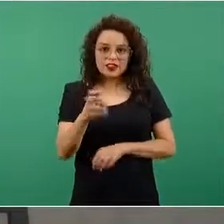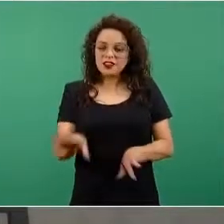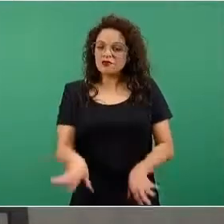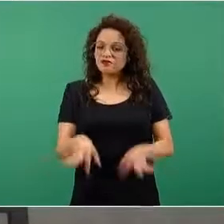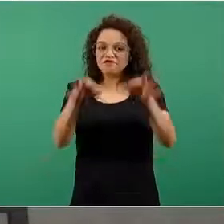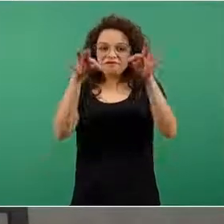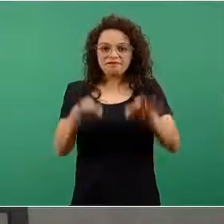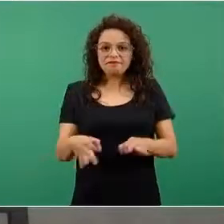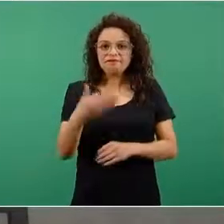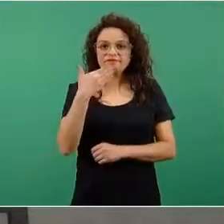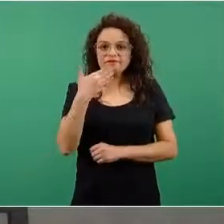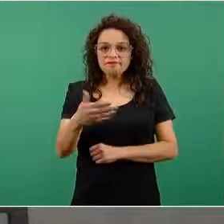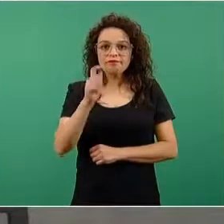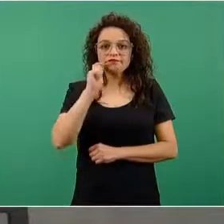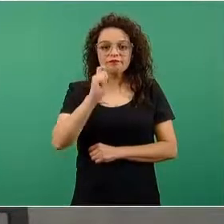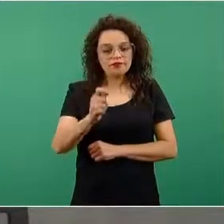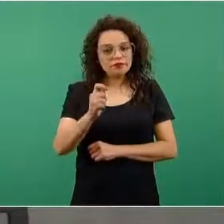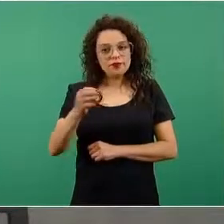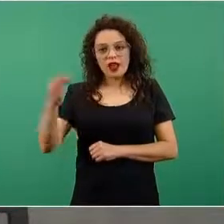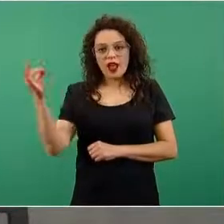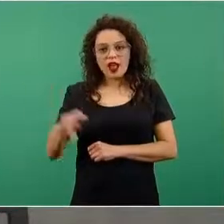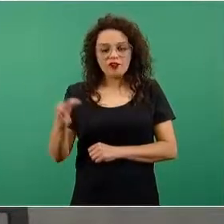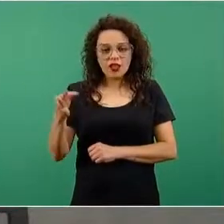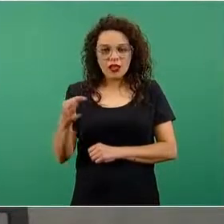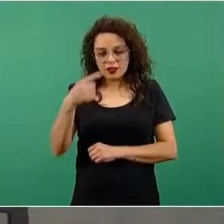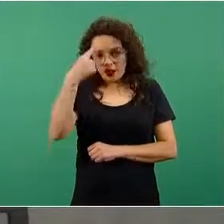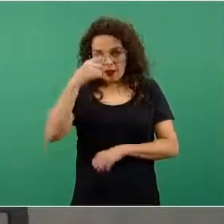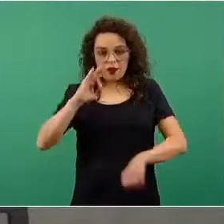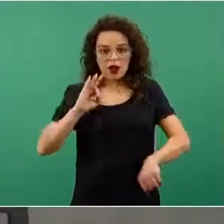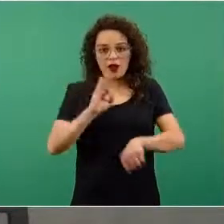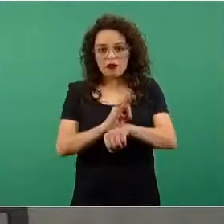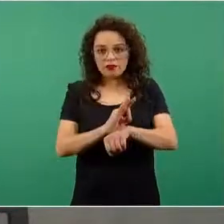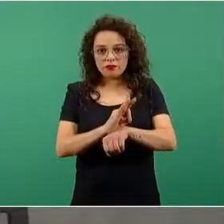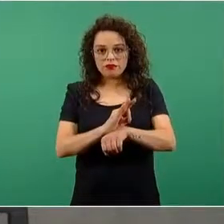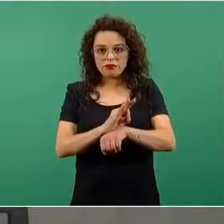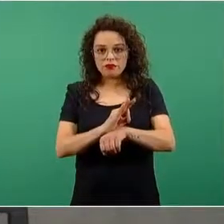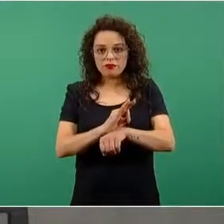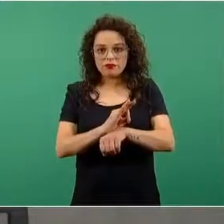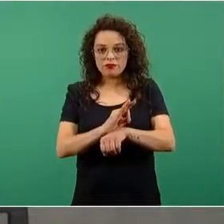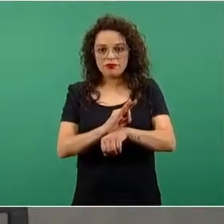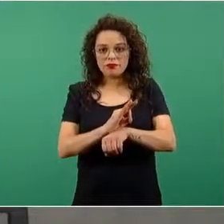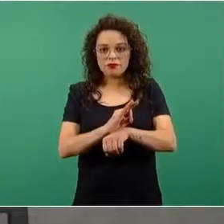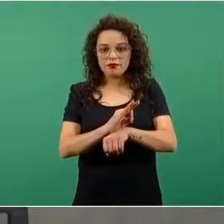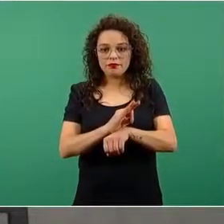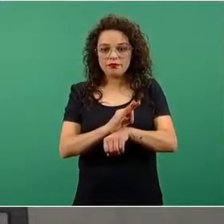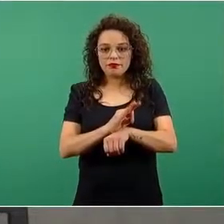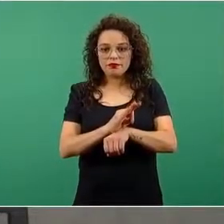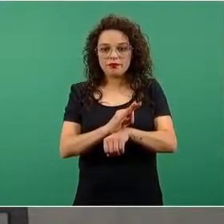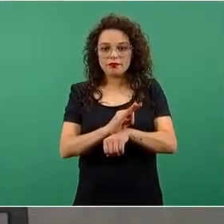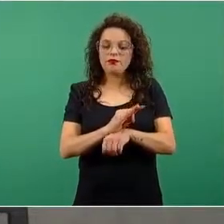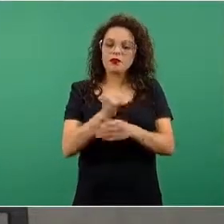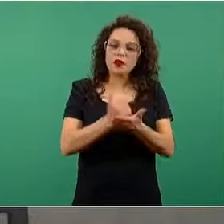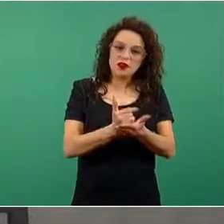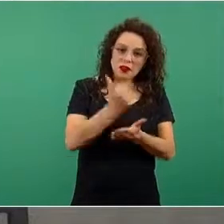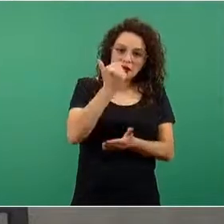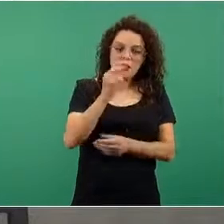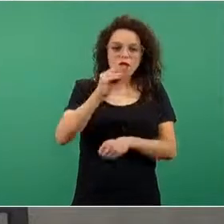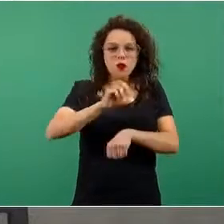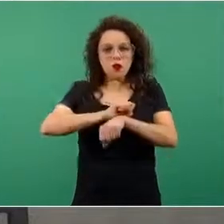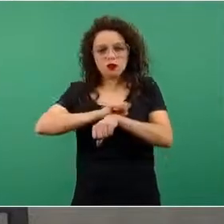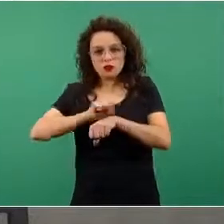tener una alta eficacia para proteger contra formas moderadas, graves y